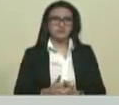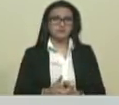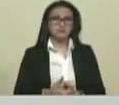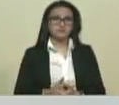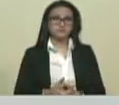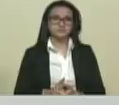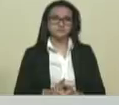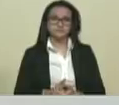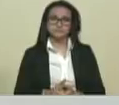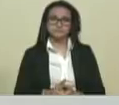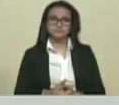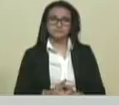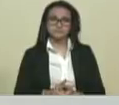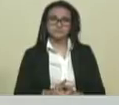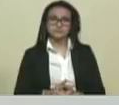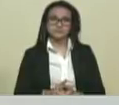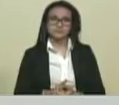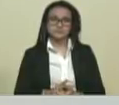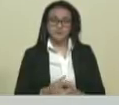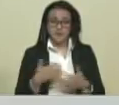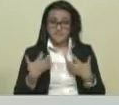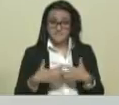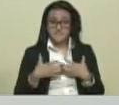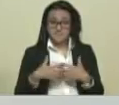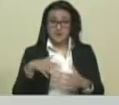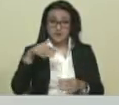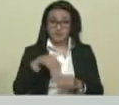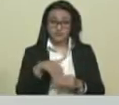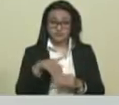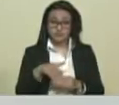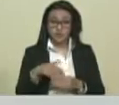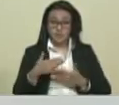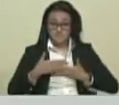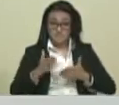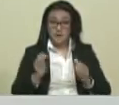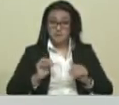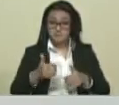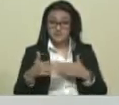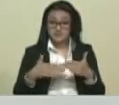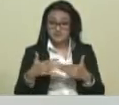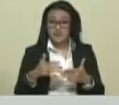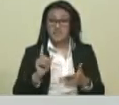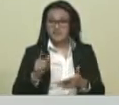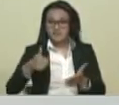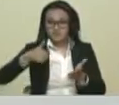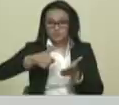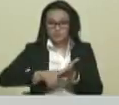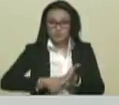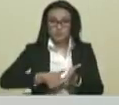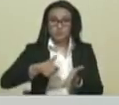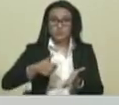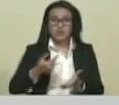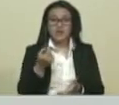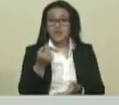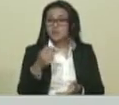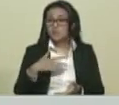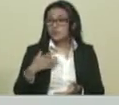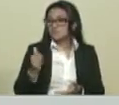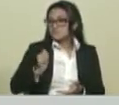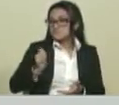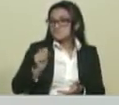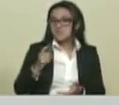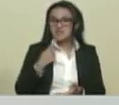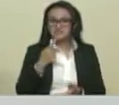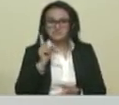para poder aperturar una máquina de votación, una mesa, hay que poner la huella. Es decir, nadie puede venir a decir